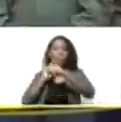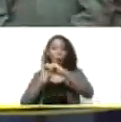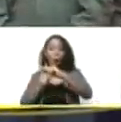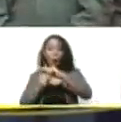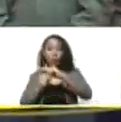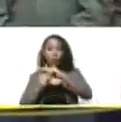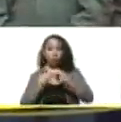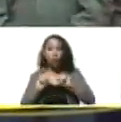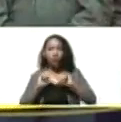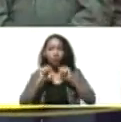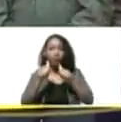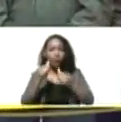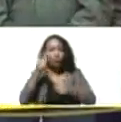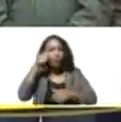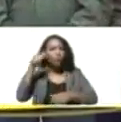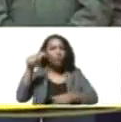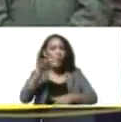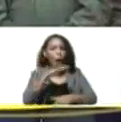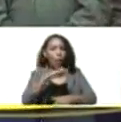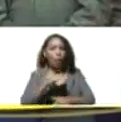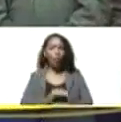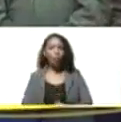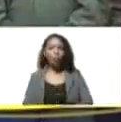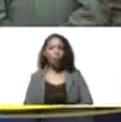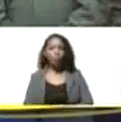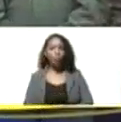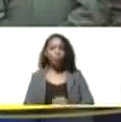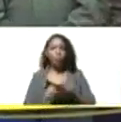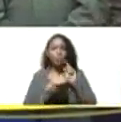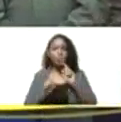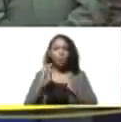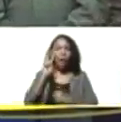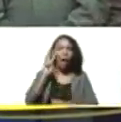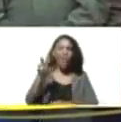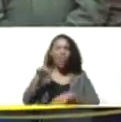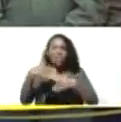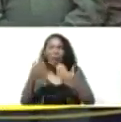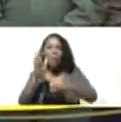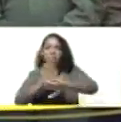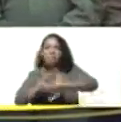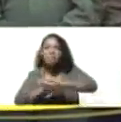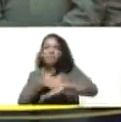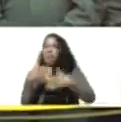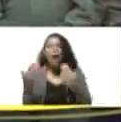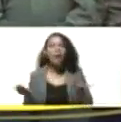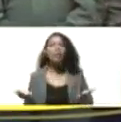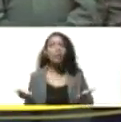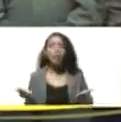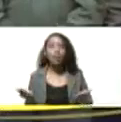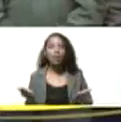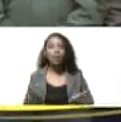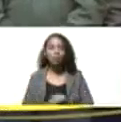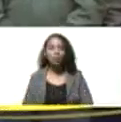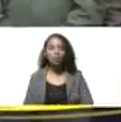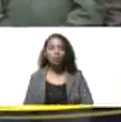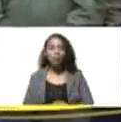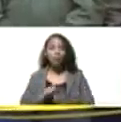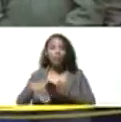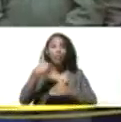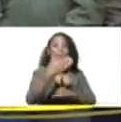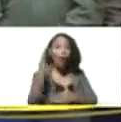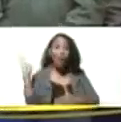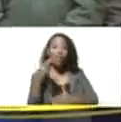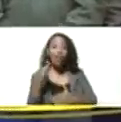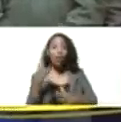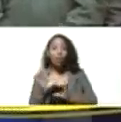y comenzó el pueblo a ver qué estaba sucediendo. Luego vino la toma